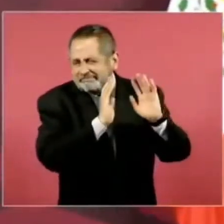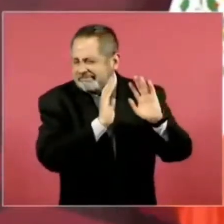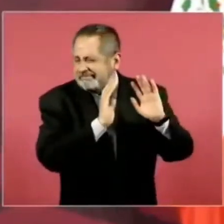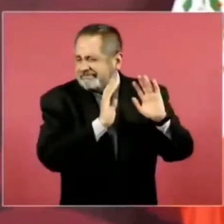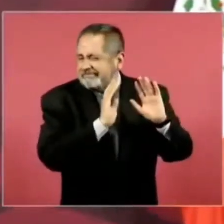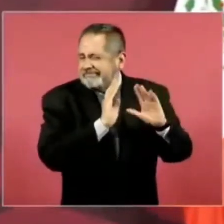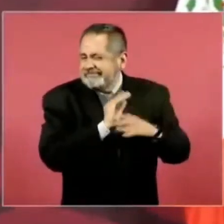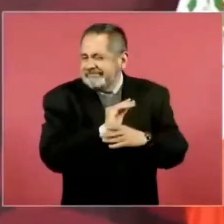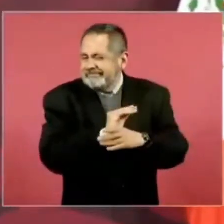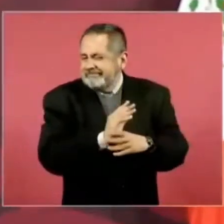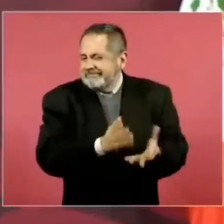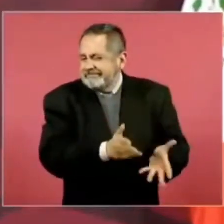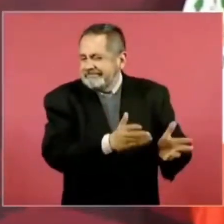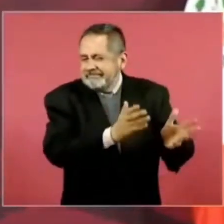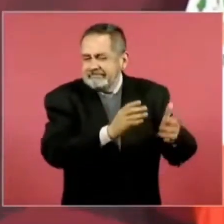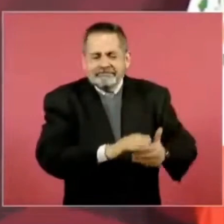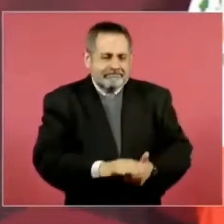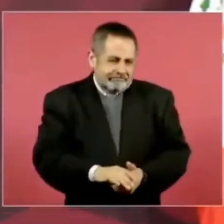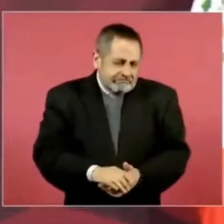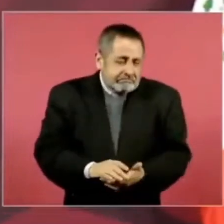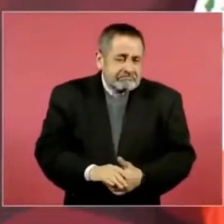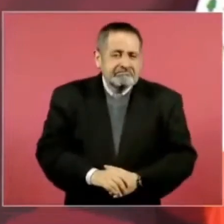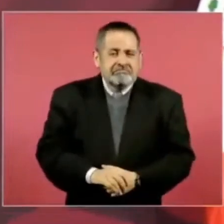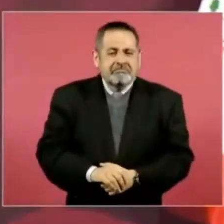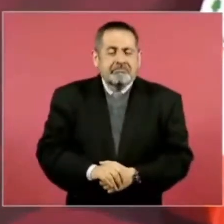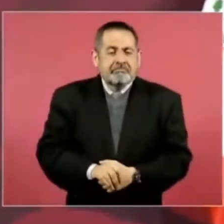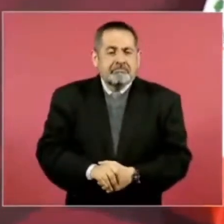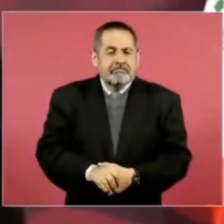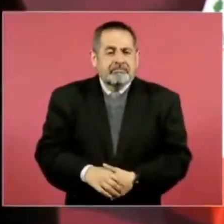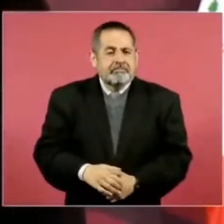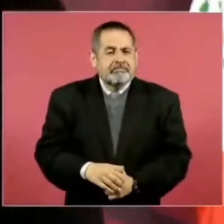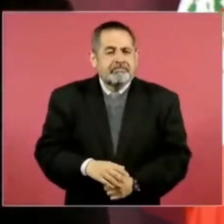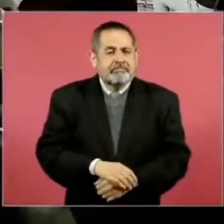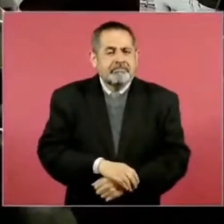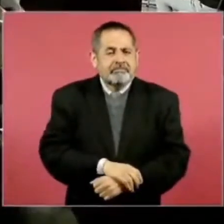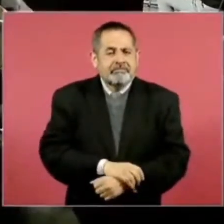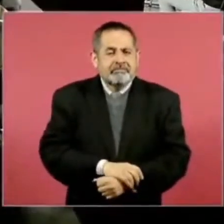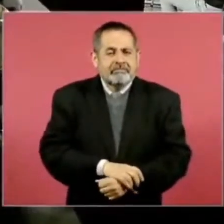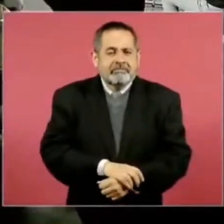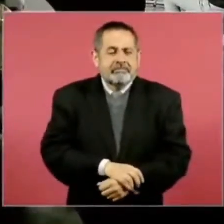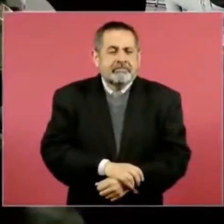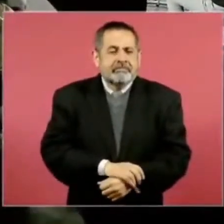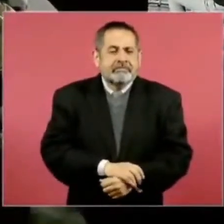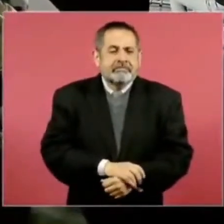Siga usted su camino. Una vez fueron a ver los diputados